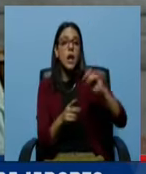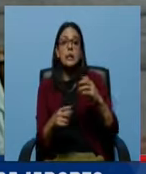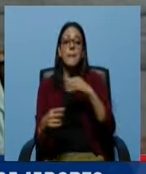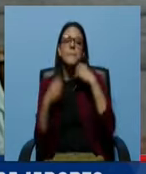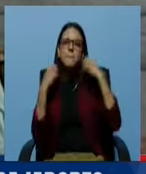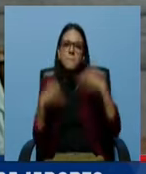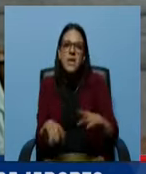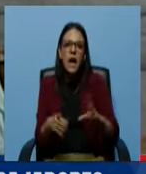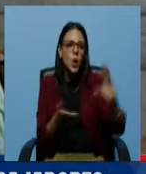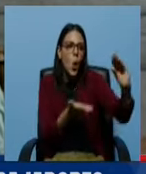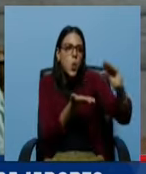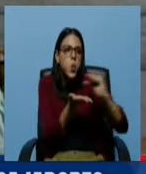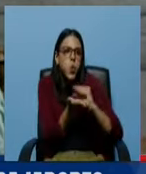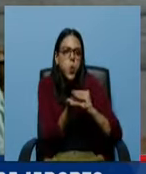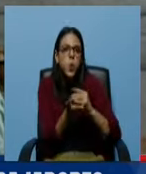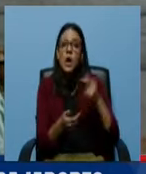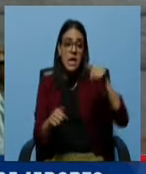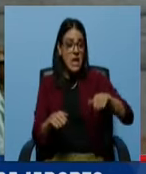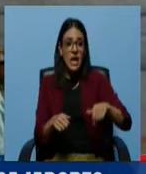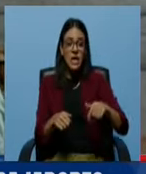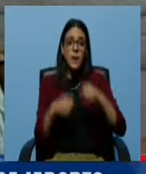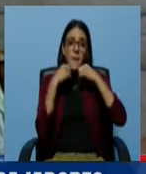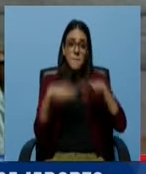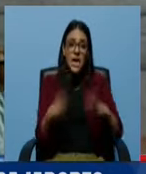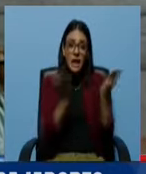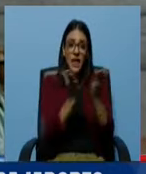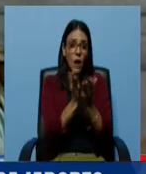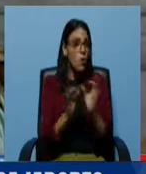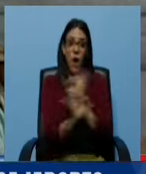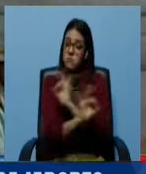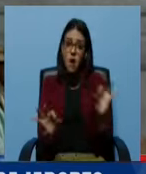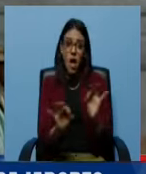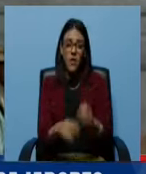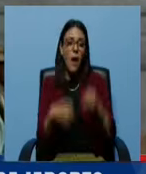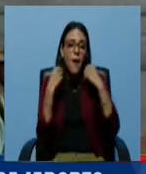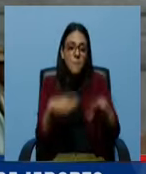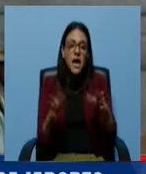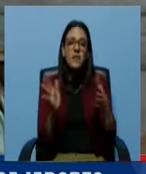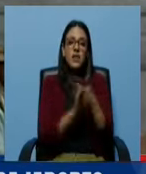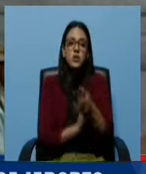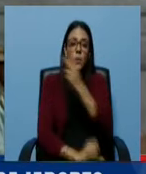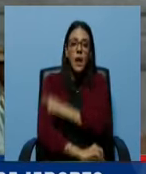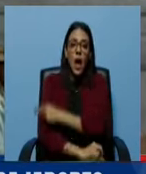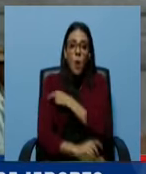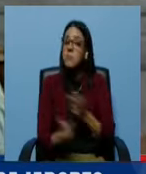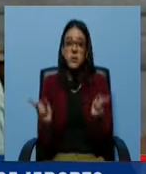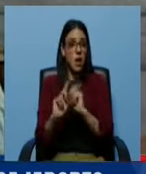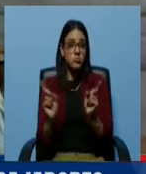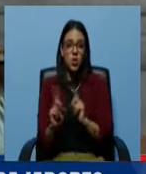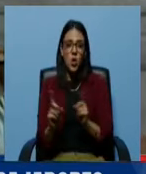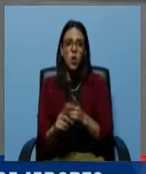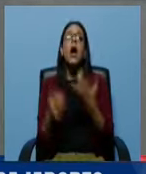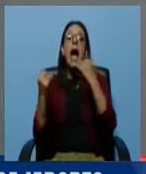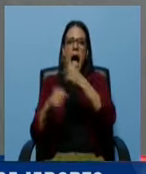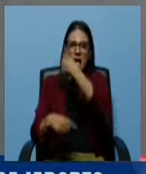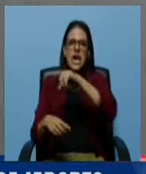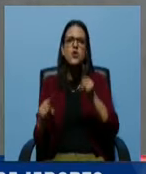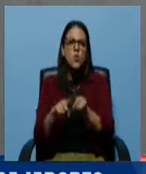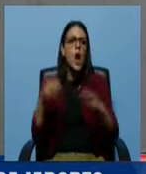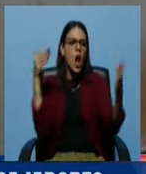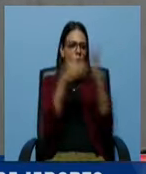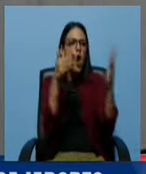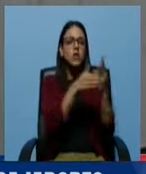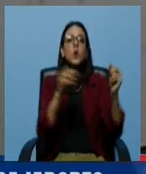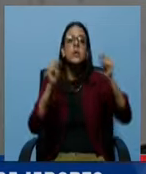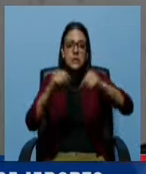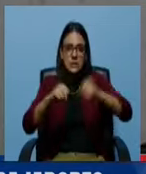Y aquí no se cerró una escuela, no se cerró un centro de salud. Eso sí, fueron golpeados, porque son como misiles. Y